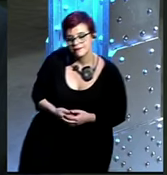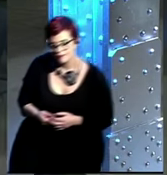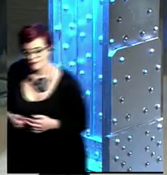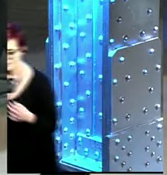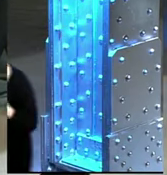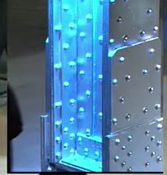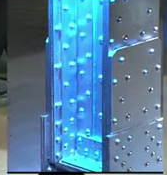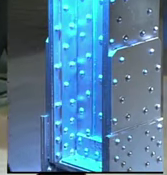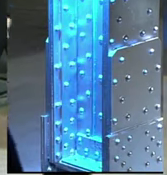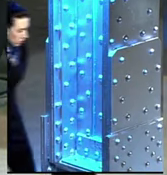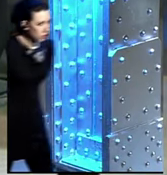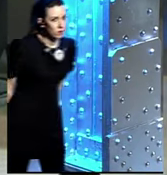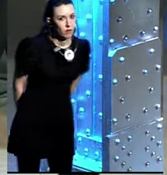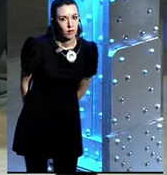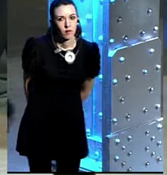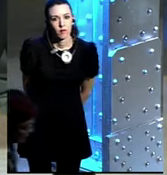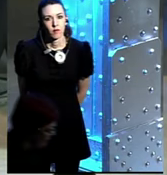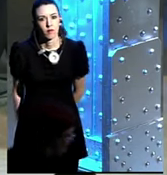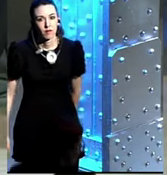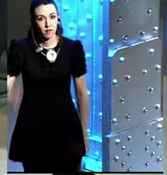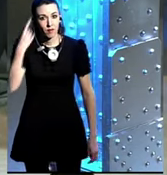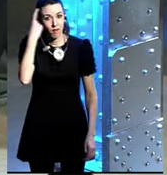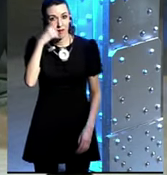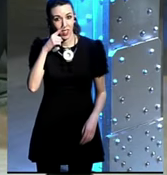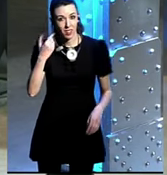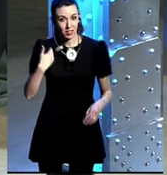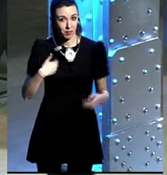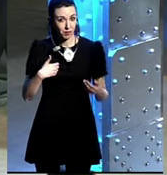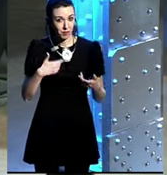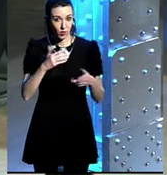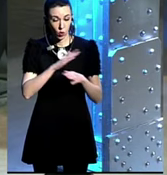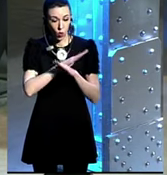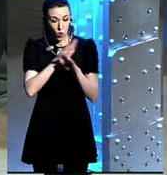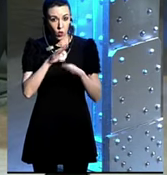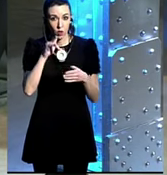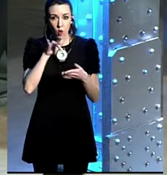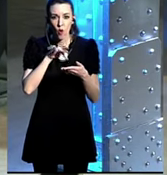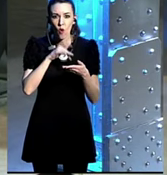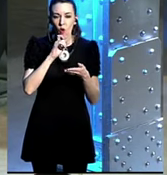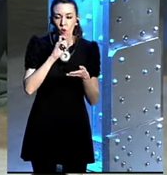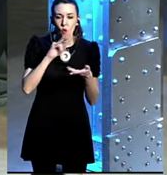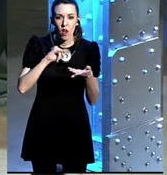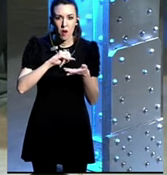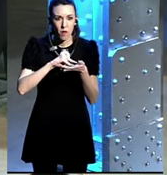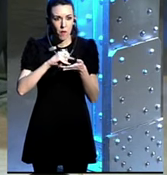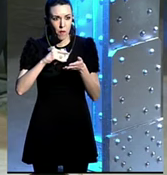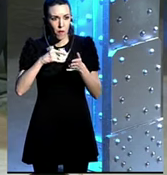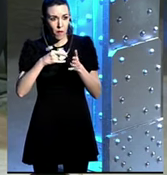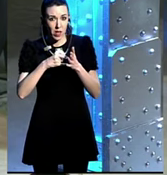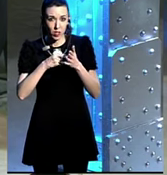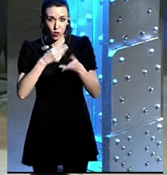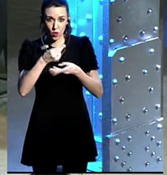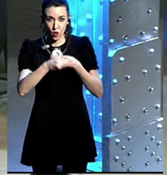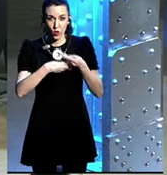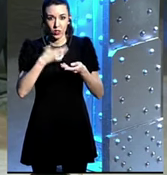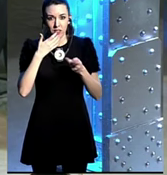You know, ¿Sabe? En última instancia, el método que utilizo